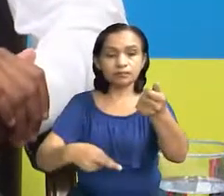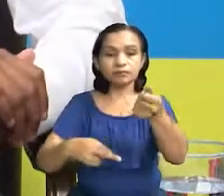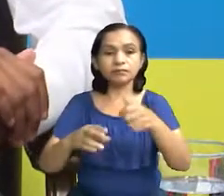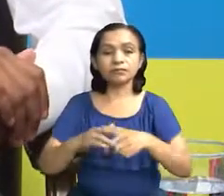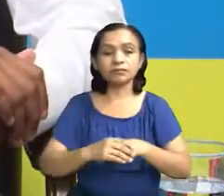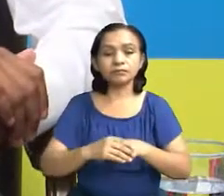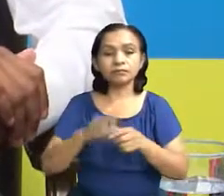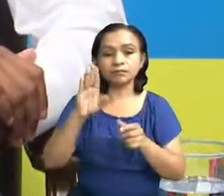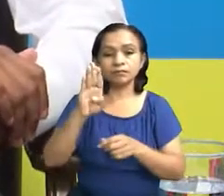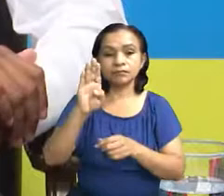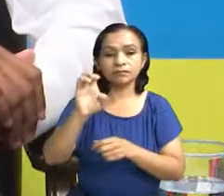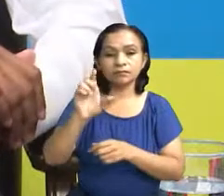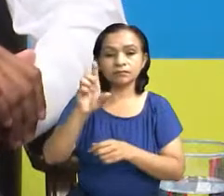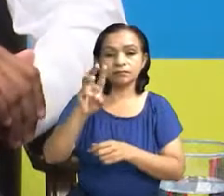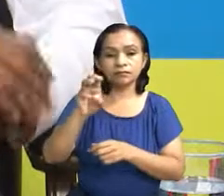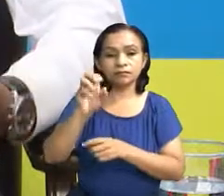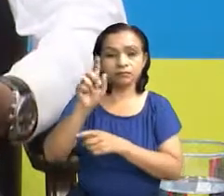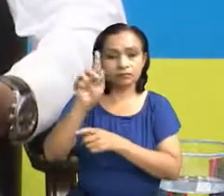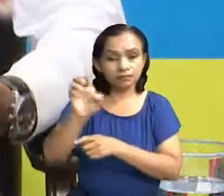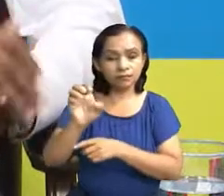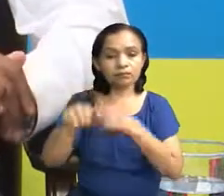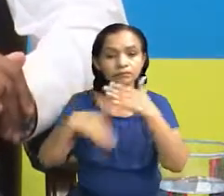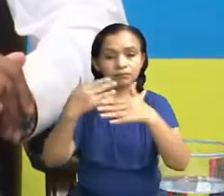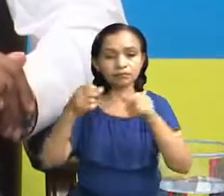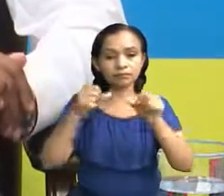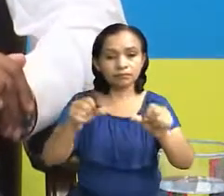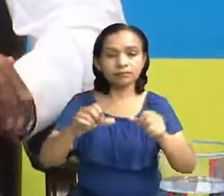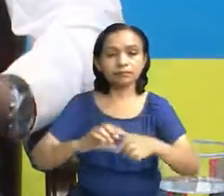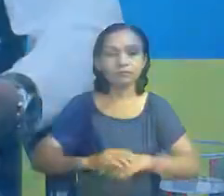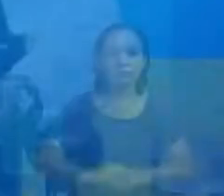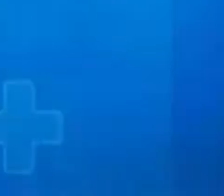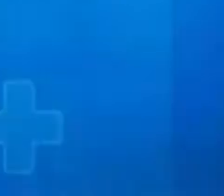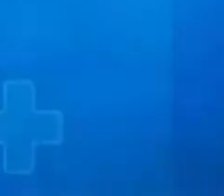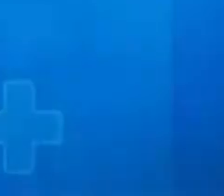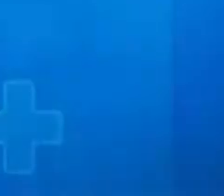en Belmonte, aquí en Managua. Ya regresamos, usted no le cambie de canal.